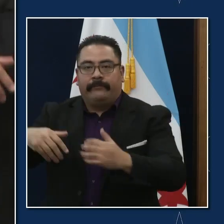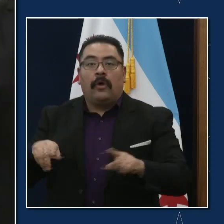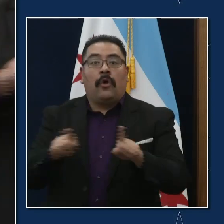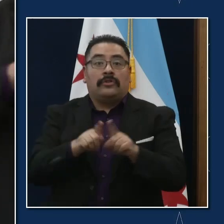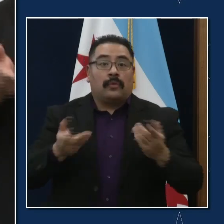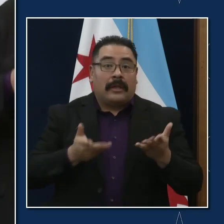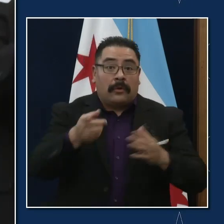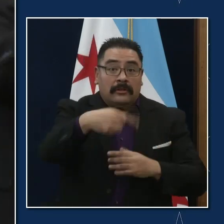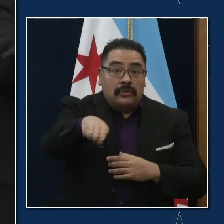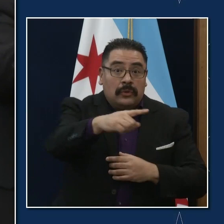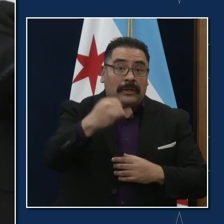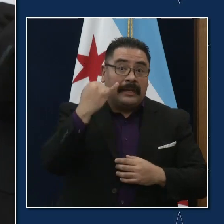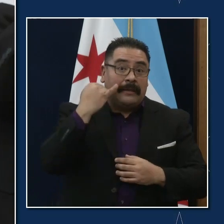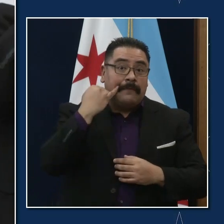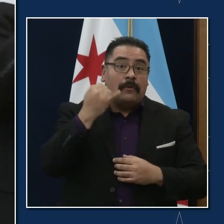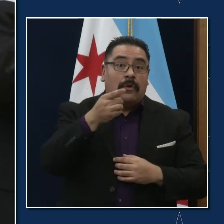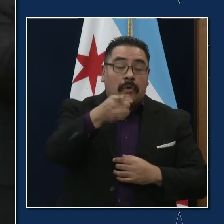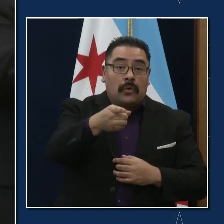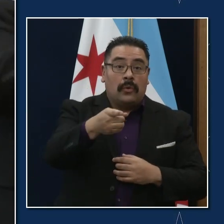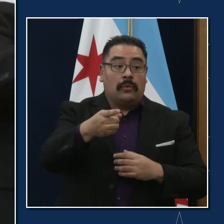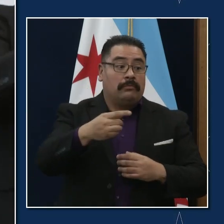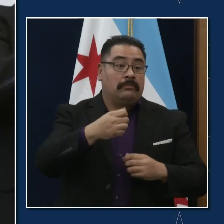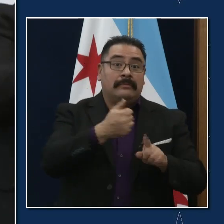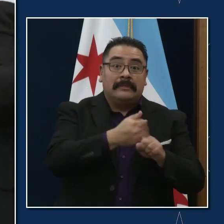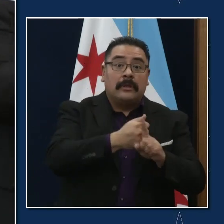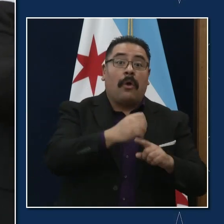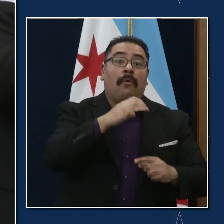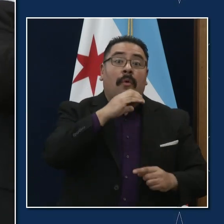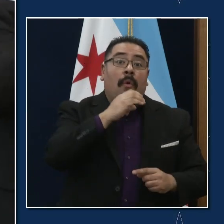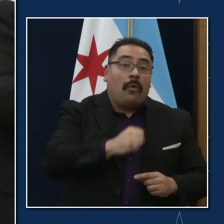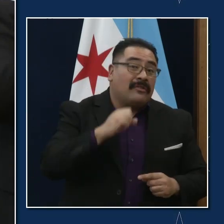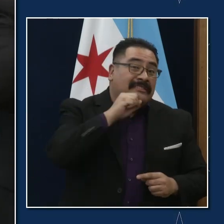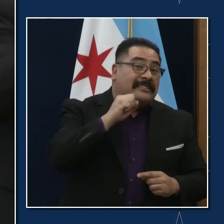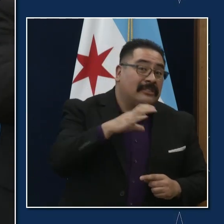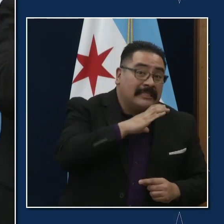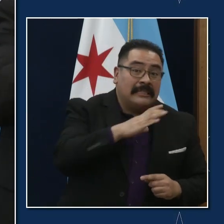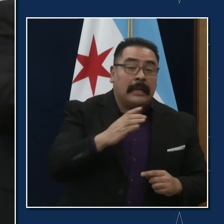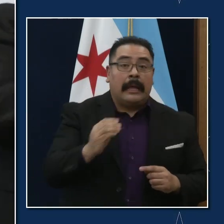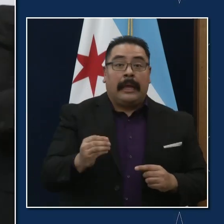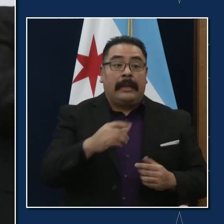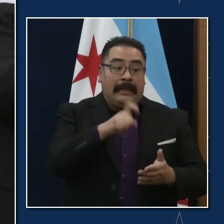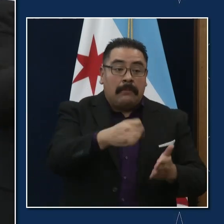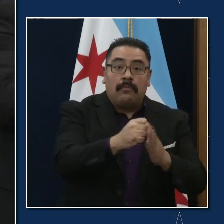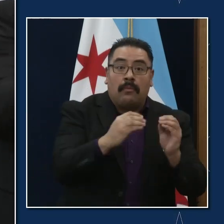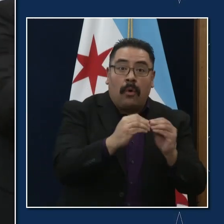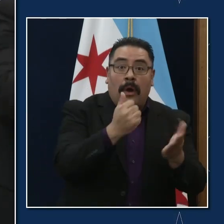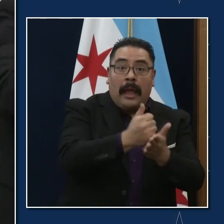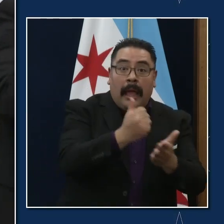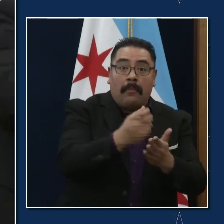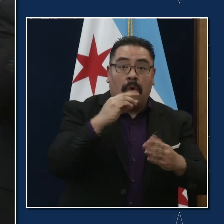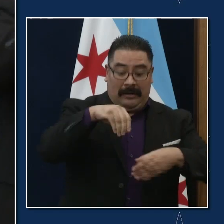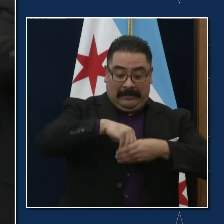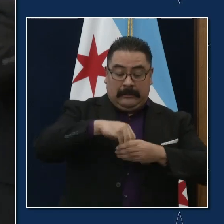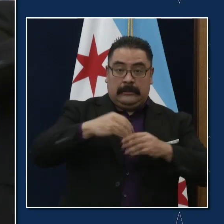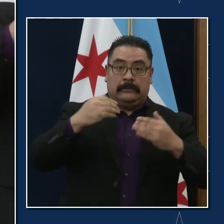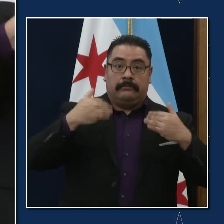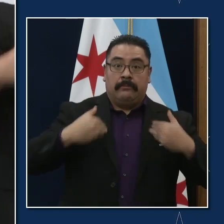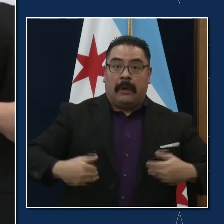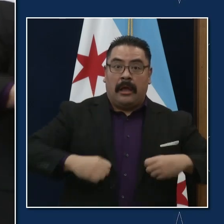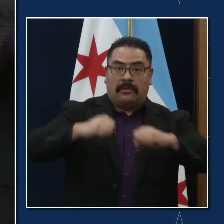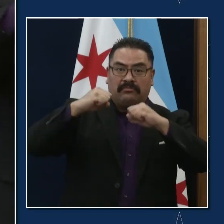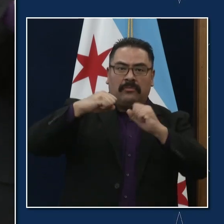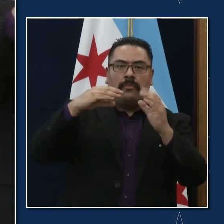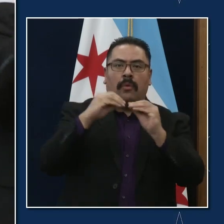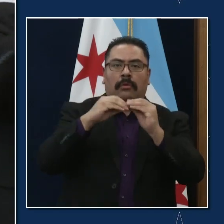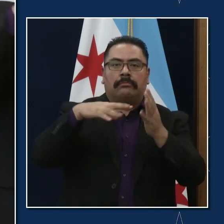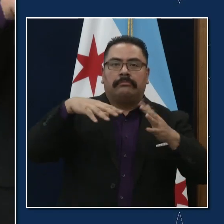residentes mayores y más vulnerables, y aquellos con sistemas inmunológicos comprometidos.